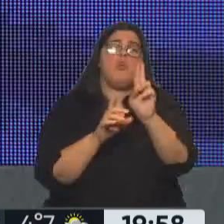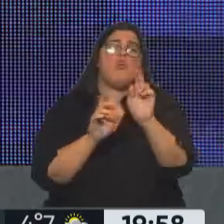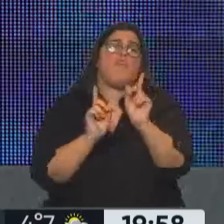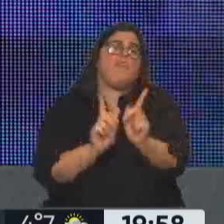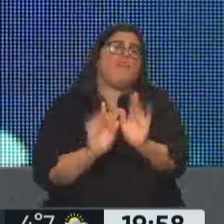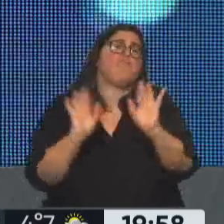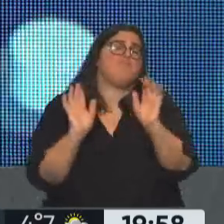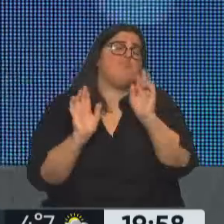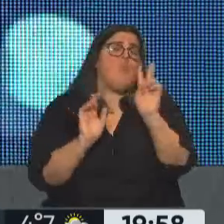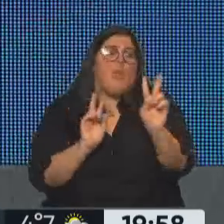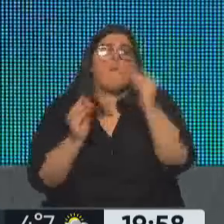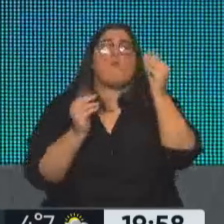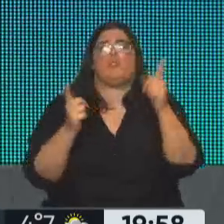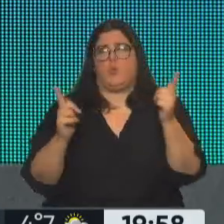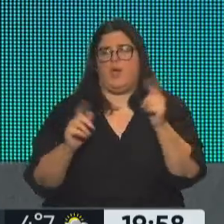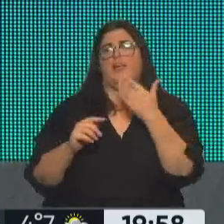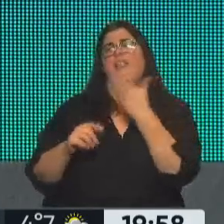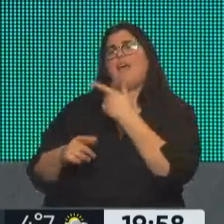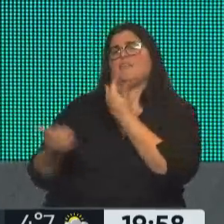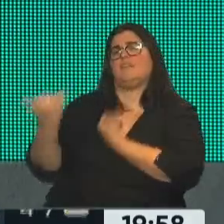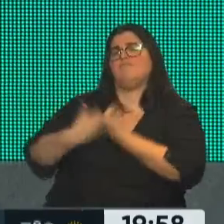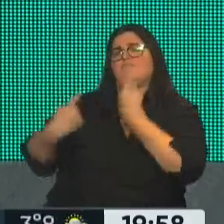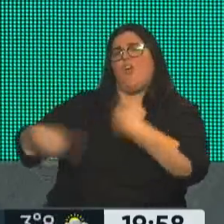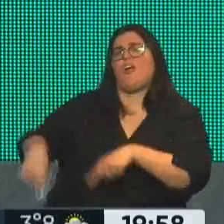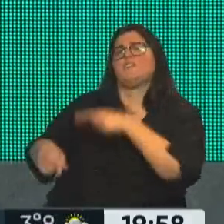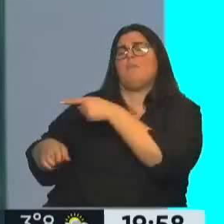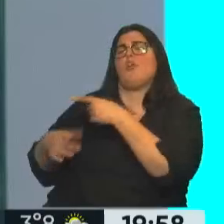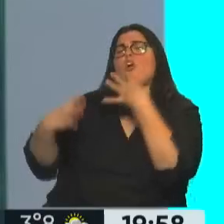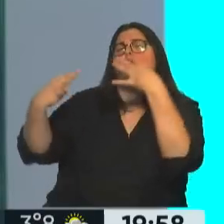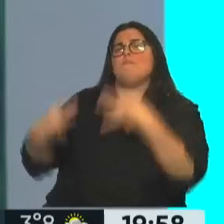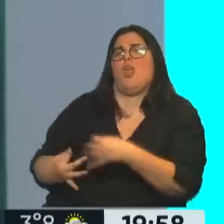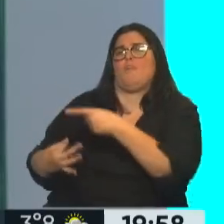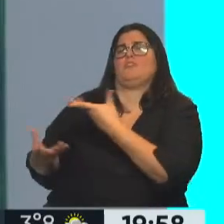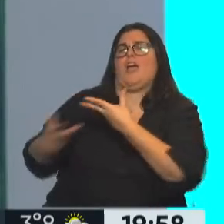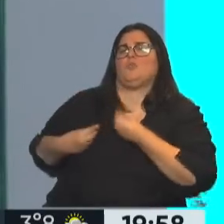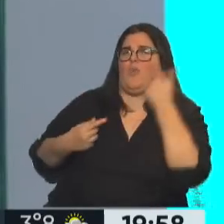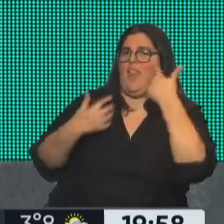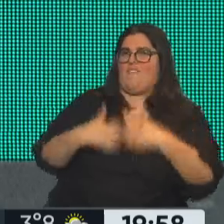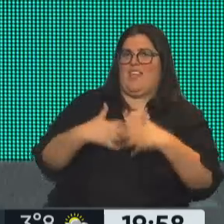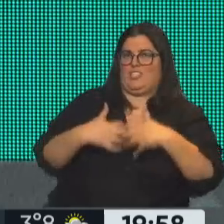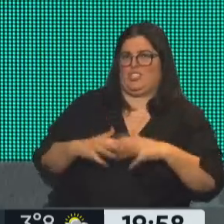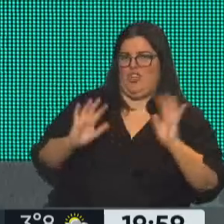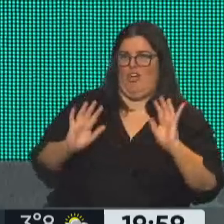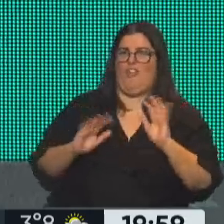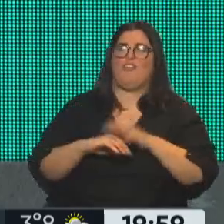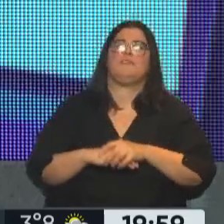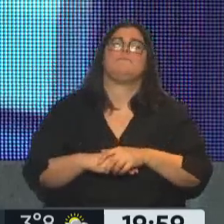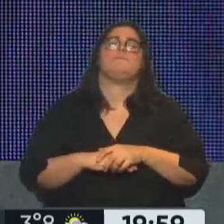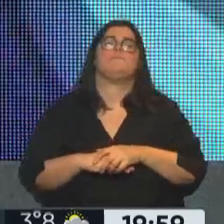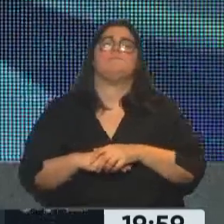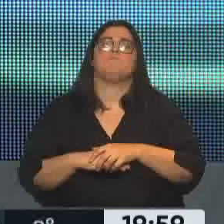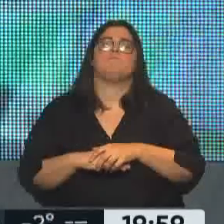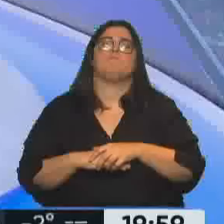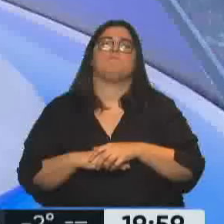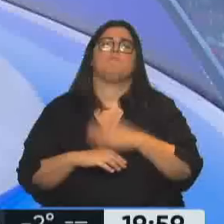montón de gracias. Nos ayudaste a pensar y siempre gracias por tu compromiso. Un placer. Peretti, gracias. Un verdadero placer haberlo escuchado a Hernán.